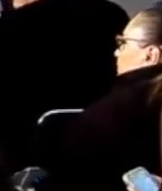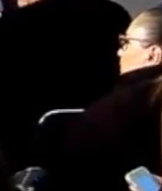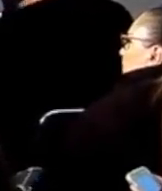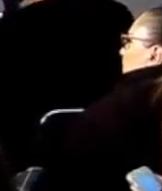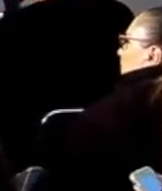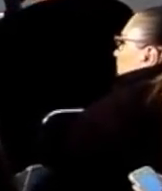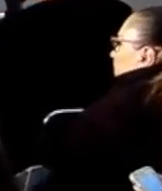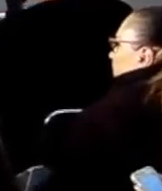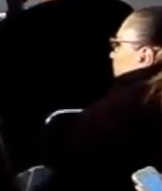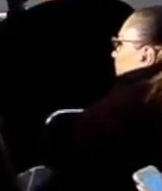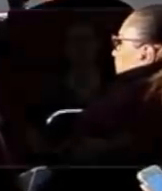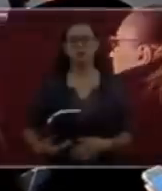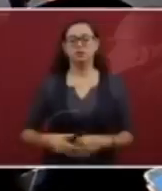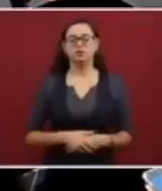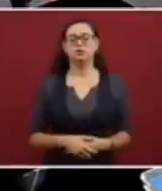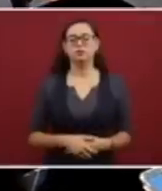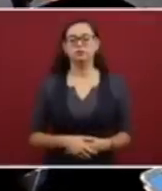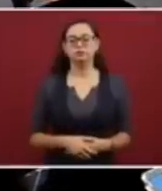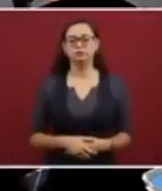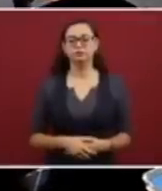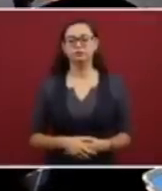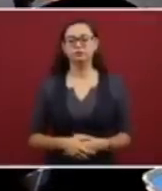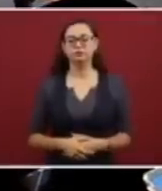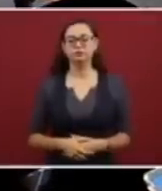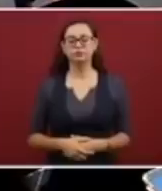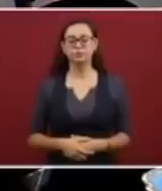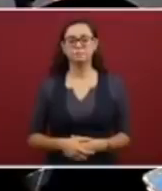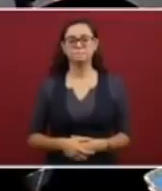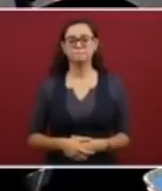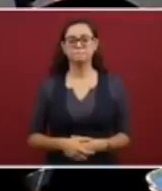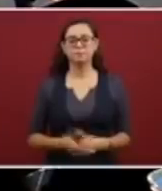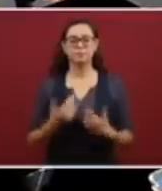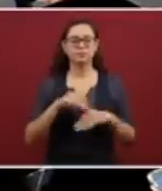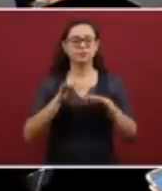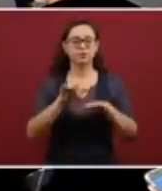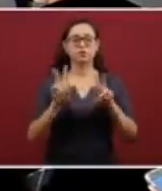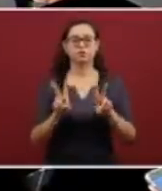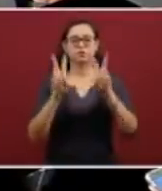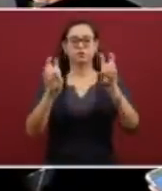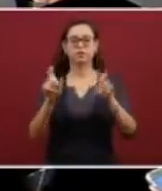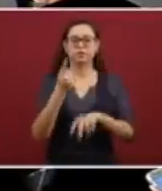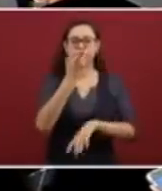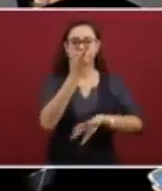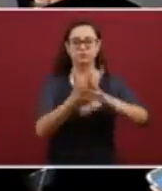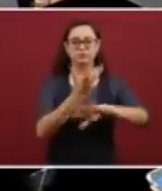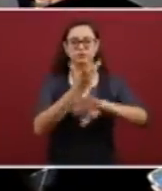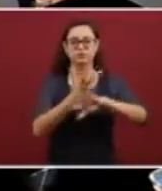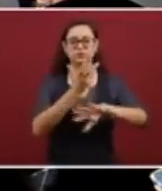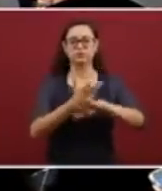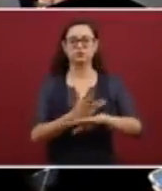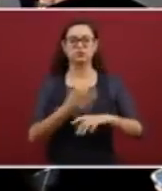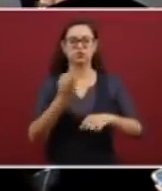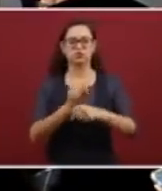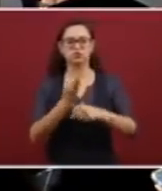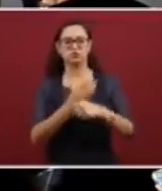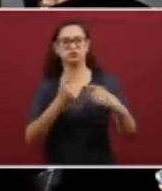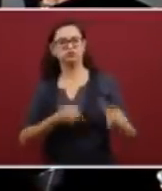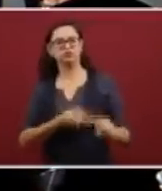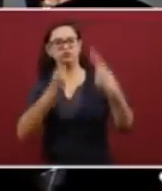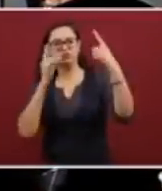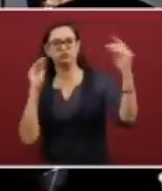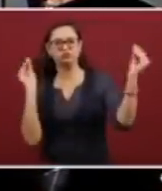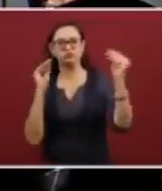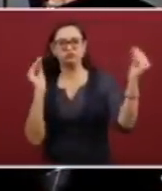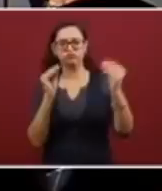señor procurador carlos montesinos de la hoguera este sobre el tema de eeuu este conflicto que hay